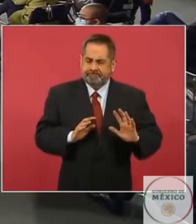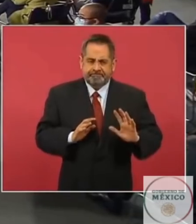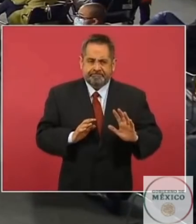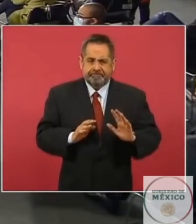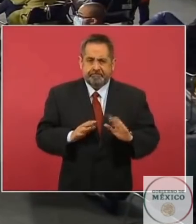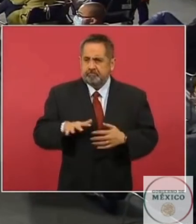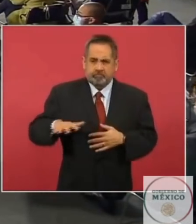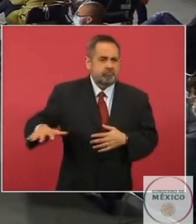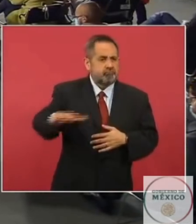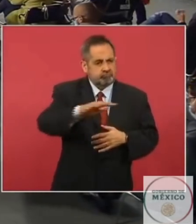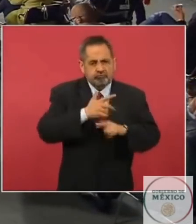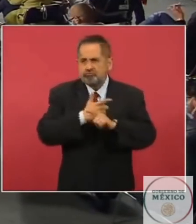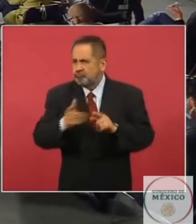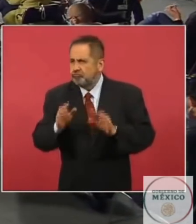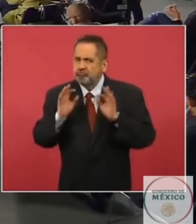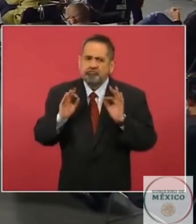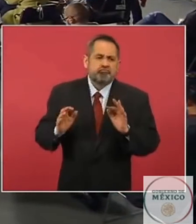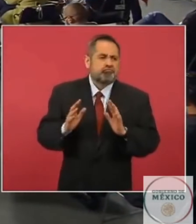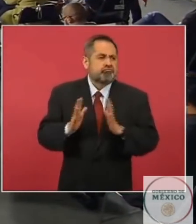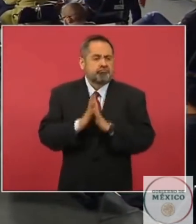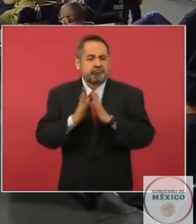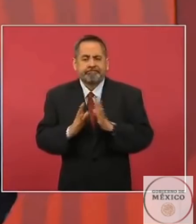era de todos,